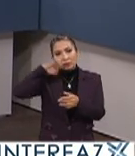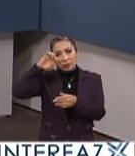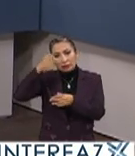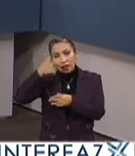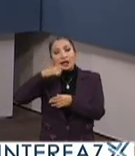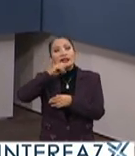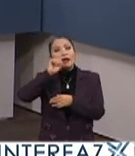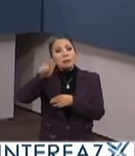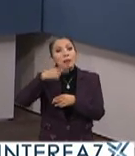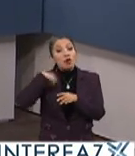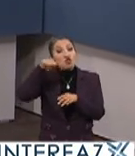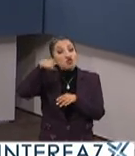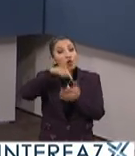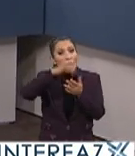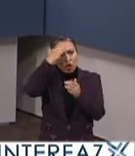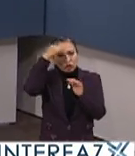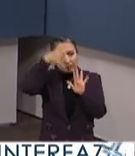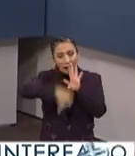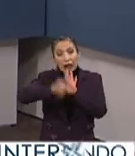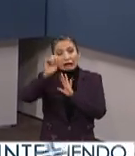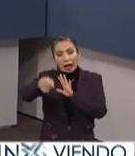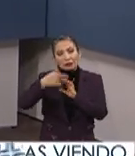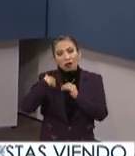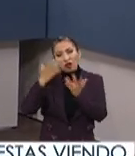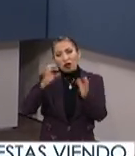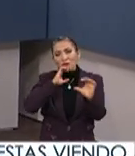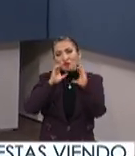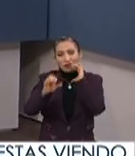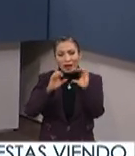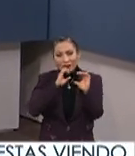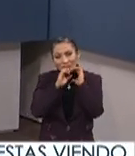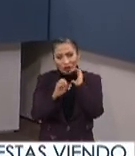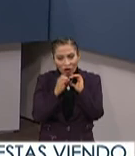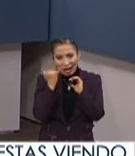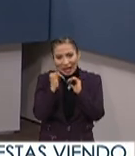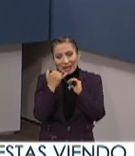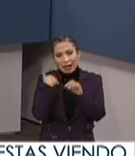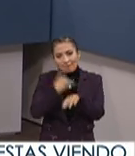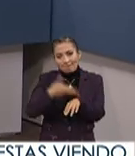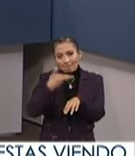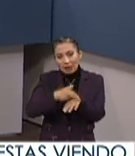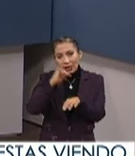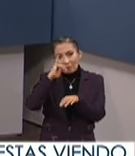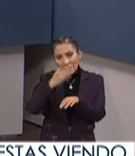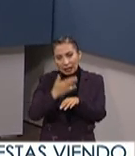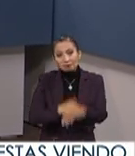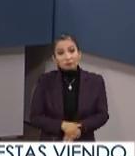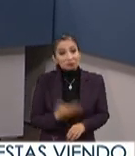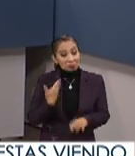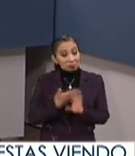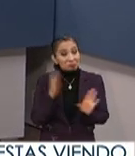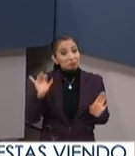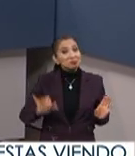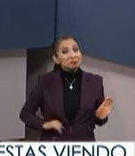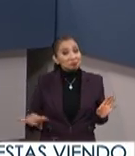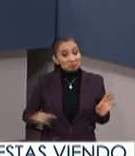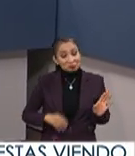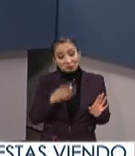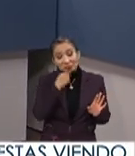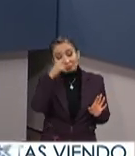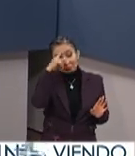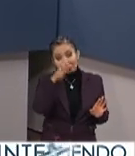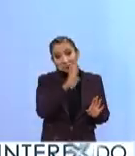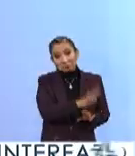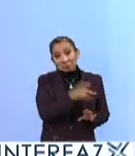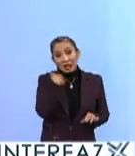y sobre todo por las partes que él conoce bien, que son las que tienen que ver con la comunicación y con el procesamiento de imágenes. Pues mira qué interesante de este mexicano que